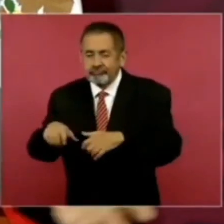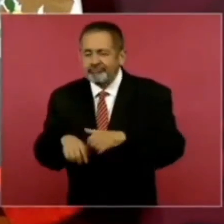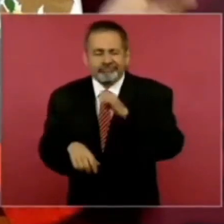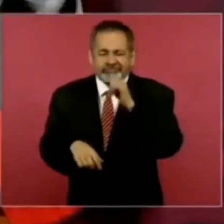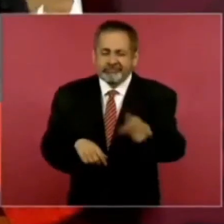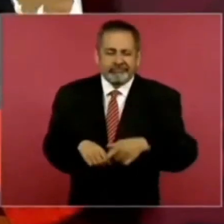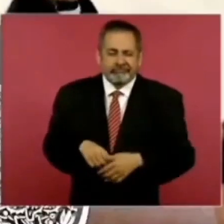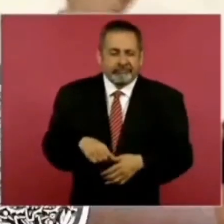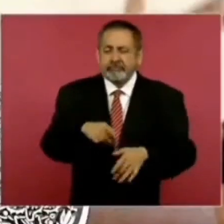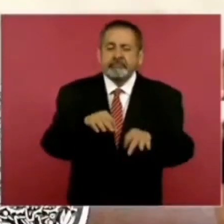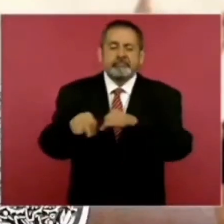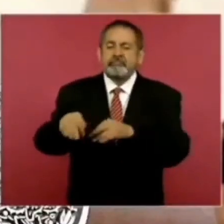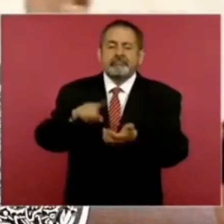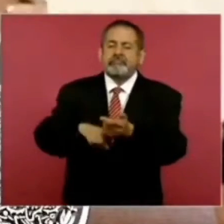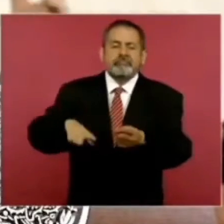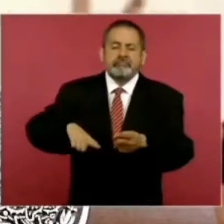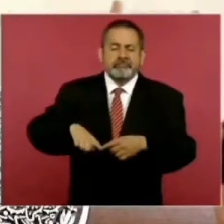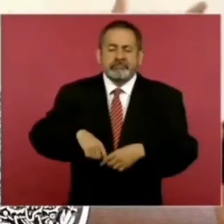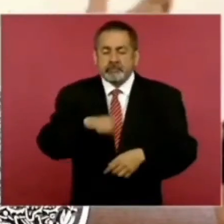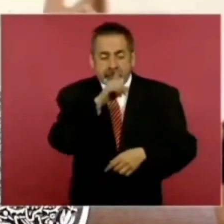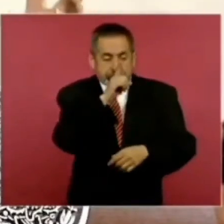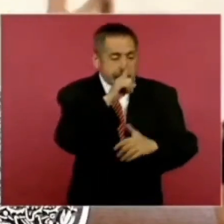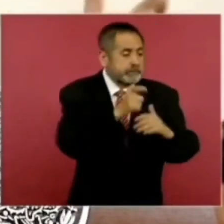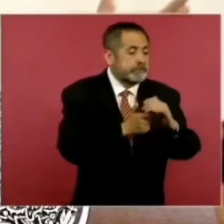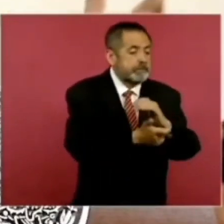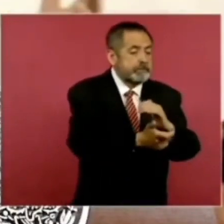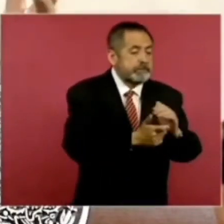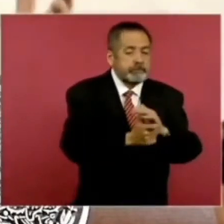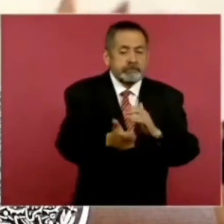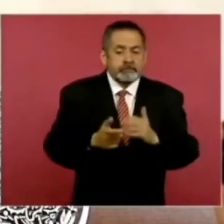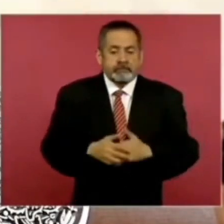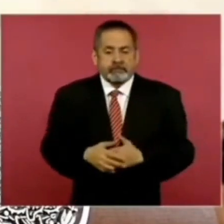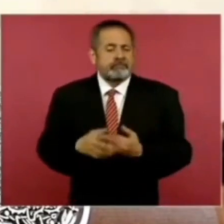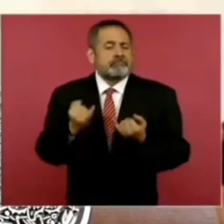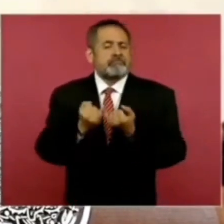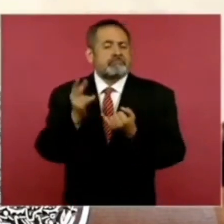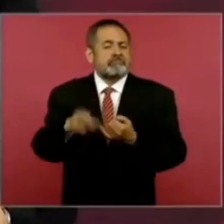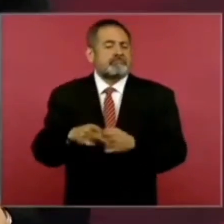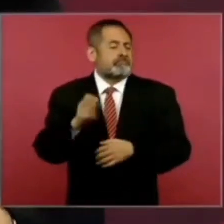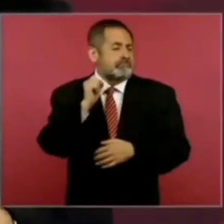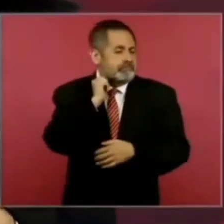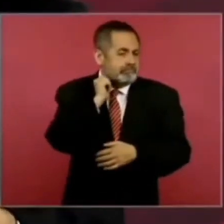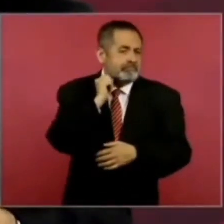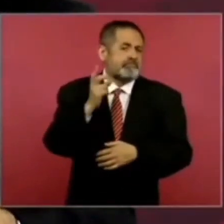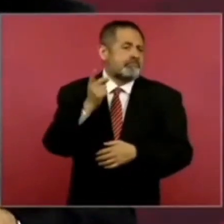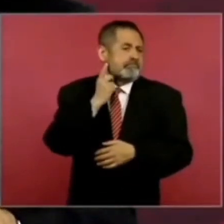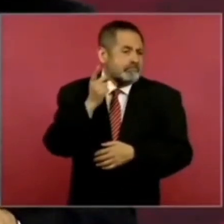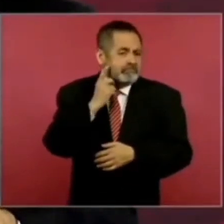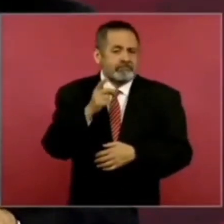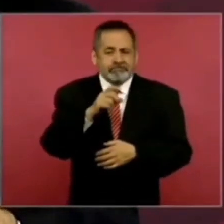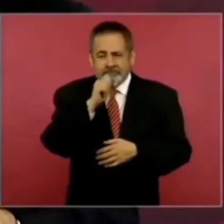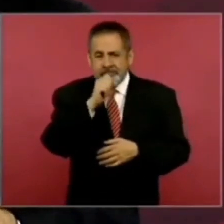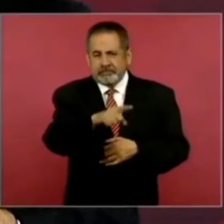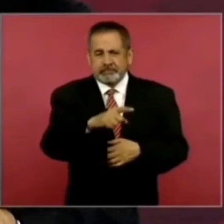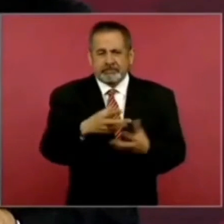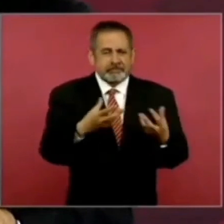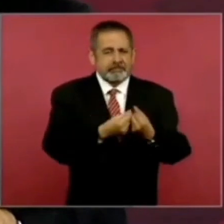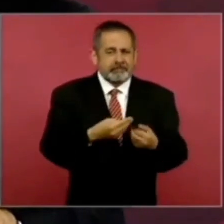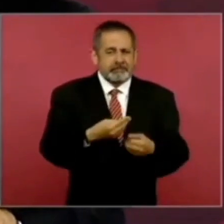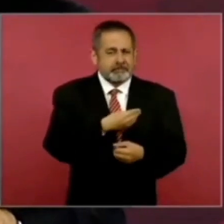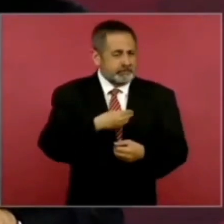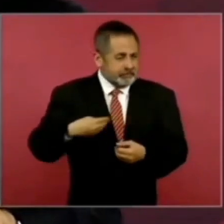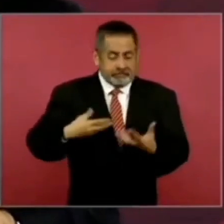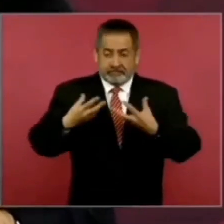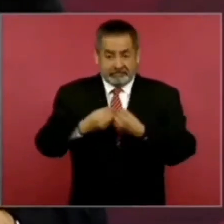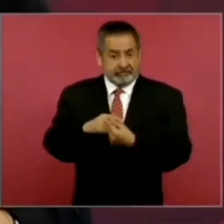Entonces, ¿cómo los diputados, cómo los senadores, cómo los integrantes del Poder Ejecutivo,